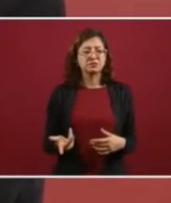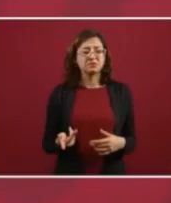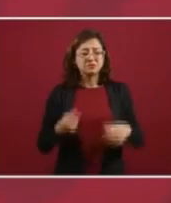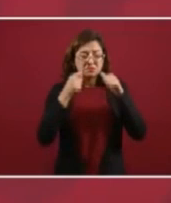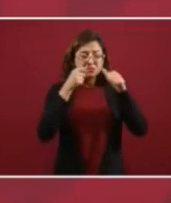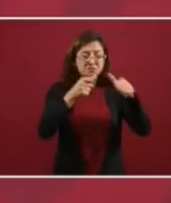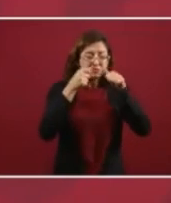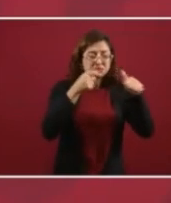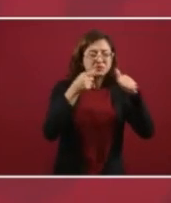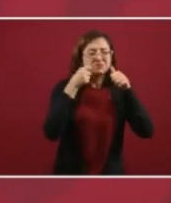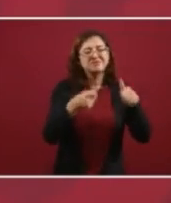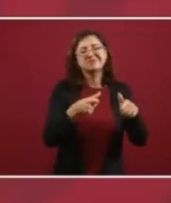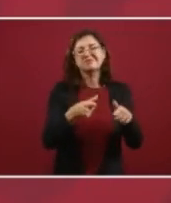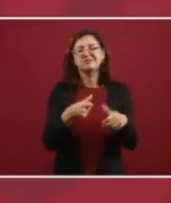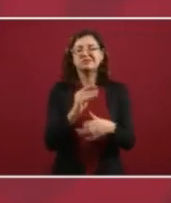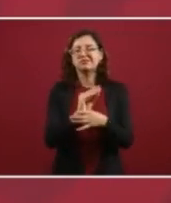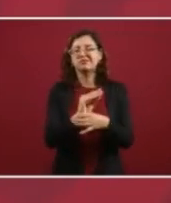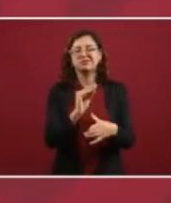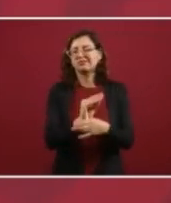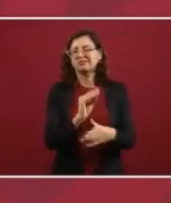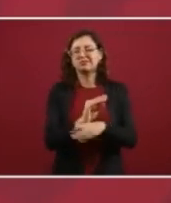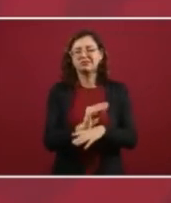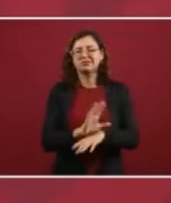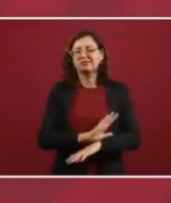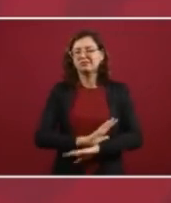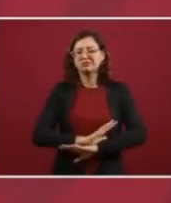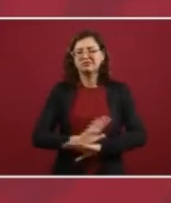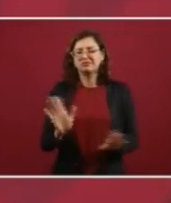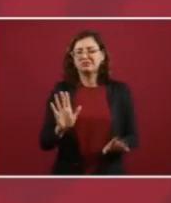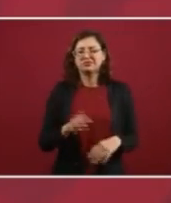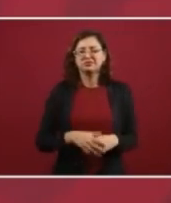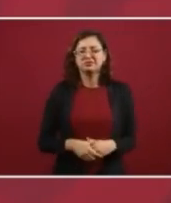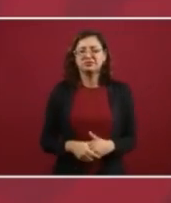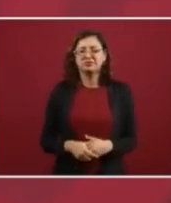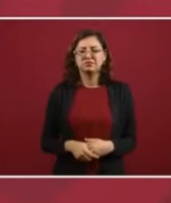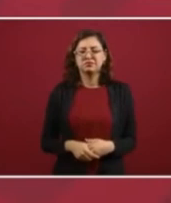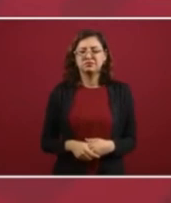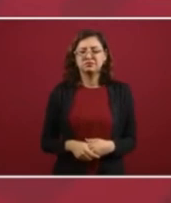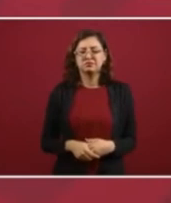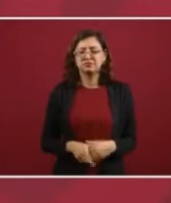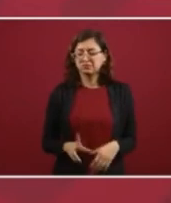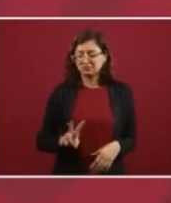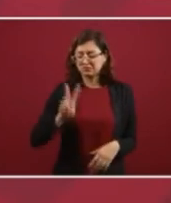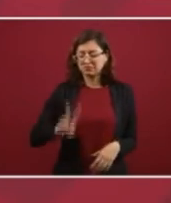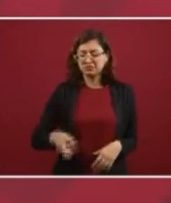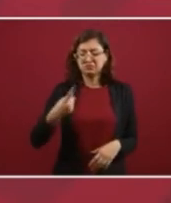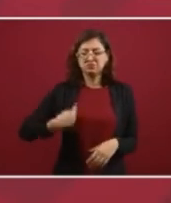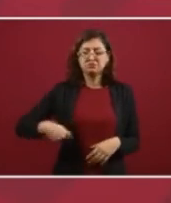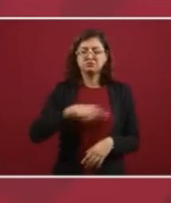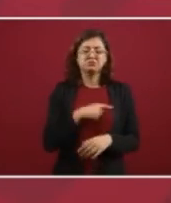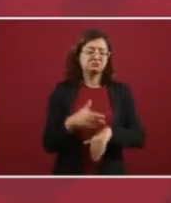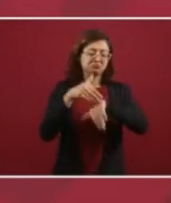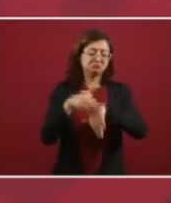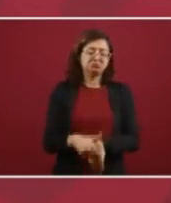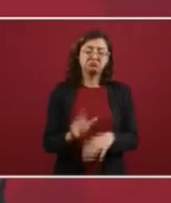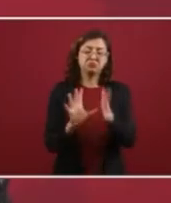galardonado actor y director del cine también manifestó su descontento con lópez obrador tras expresar su apoyo en campaña pero indicó